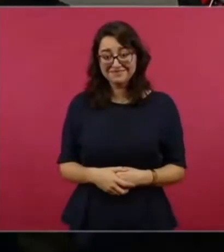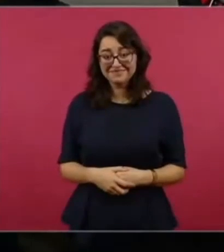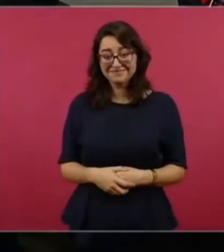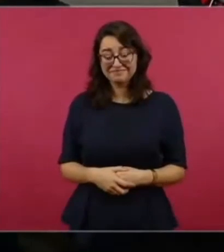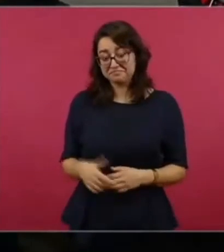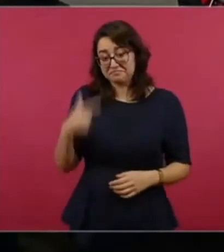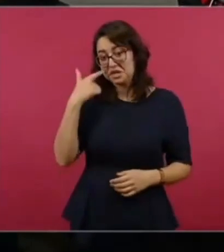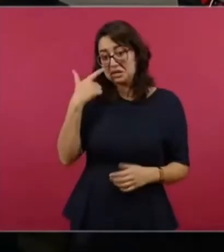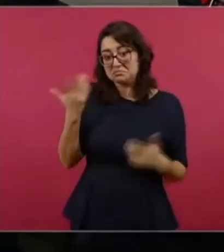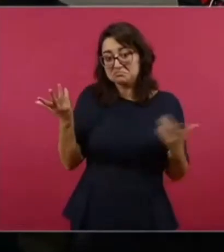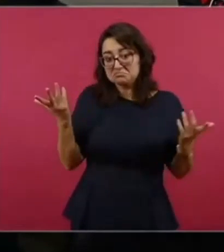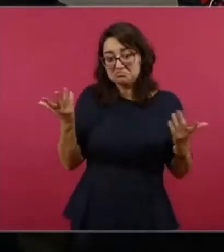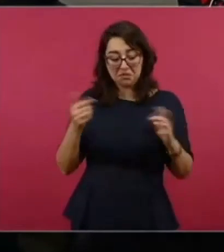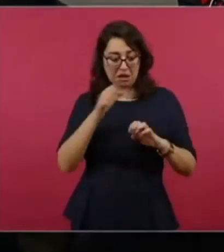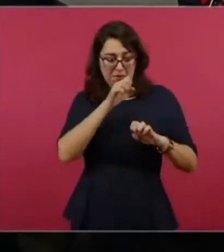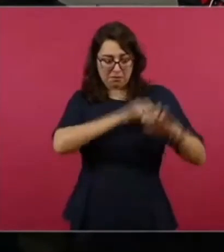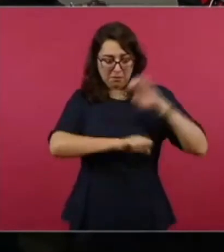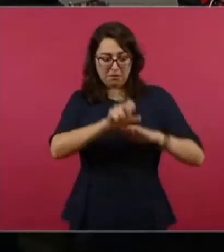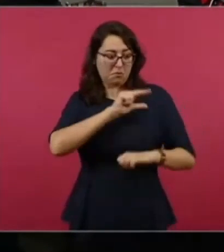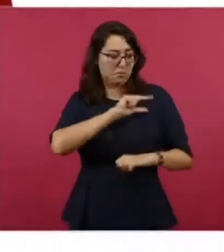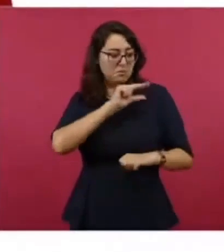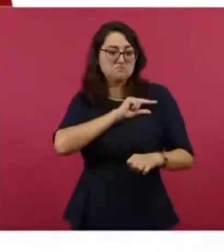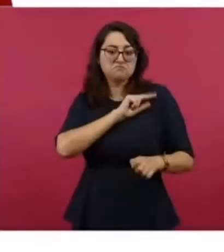esta encuesta.